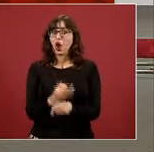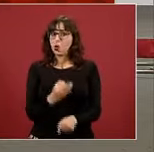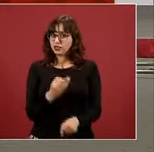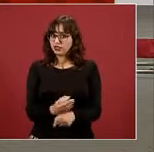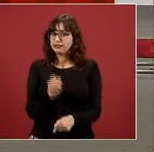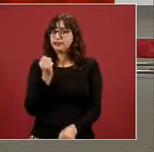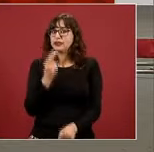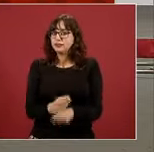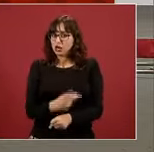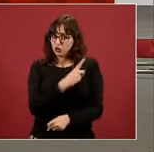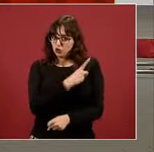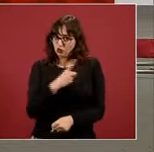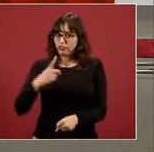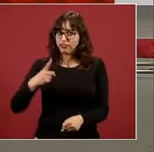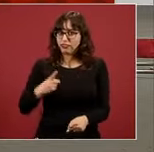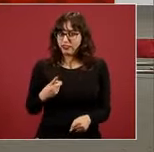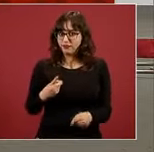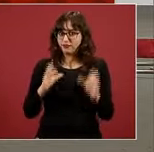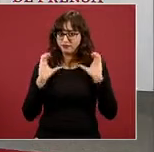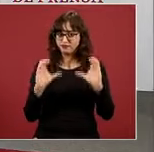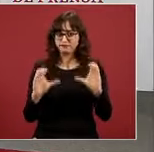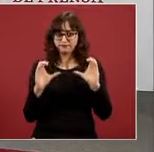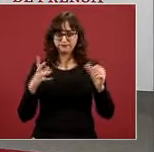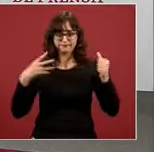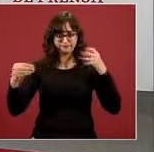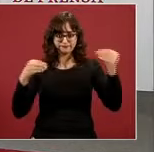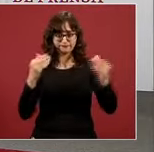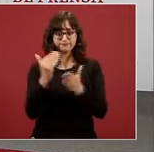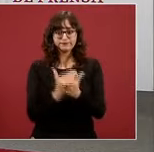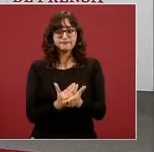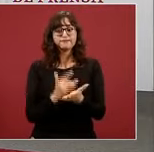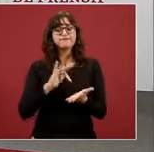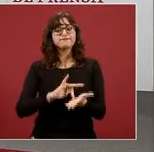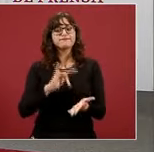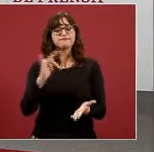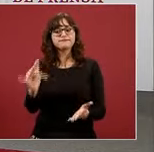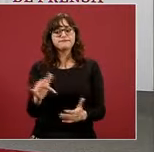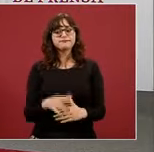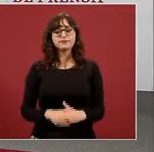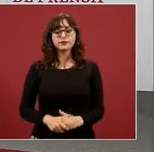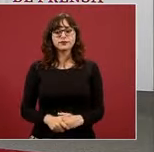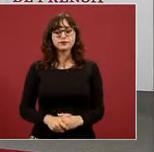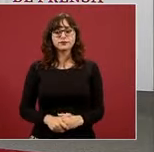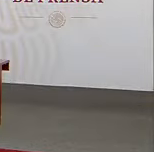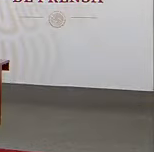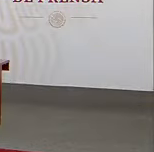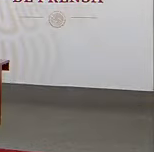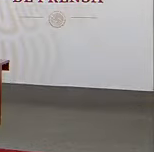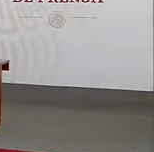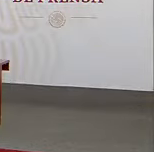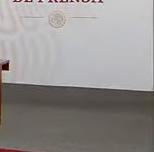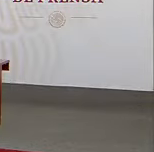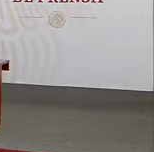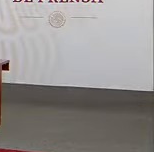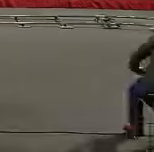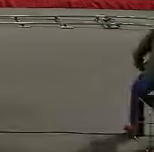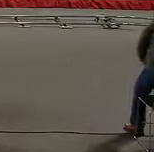posible los contagios. Muchas gracias. Gracias, estimado Zoe.